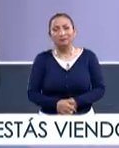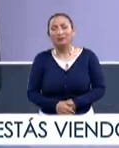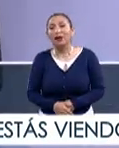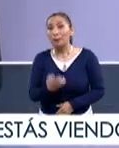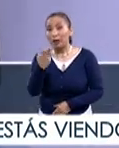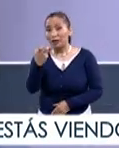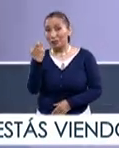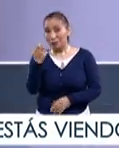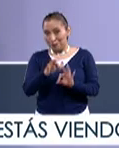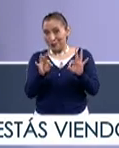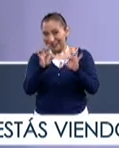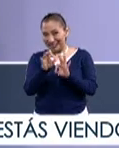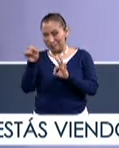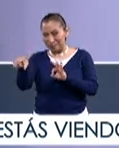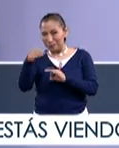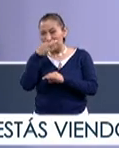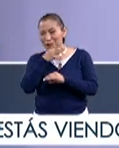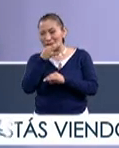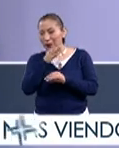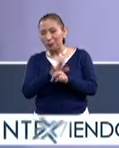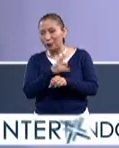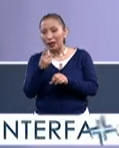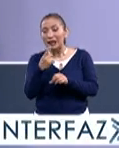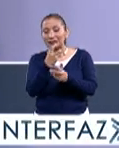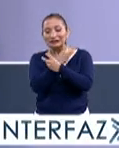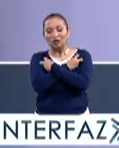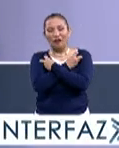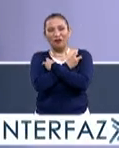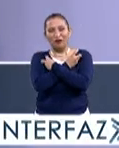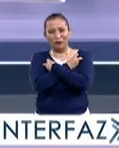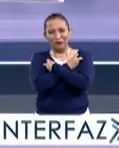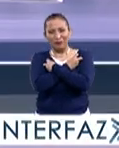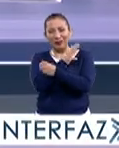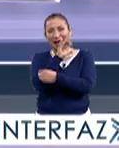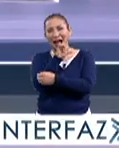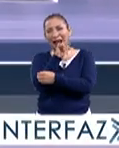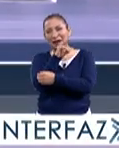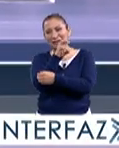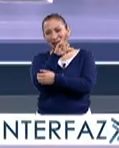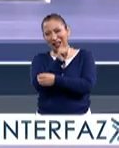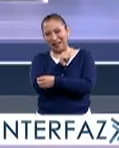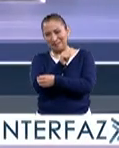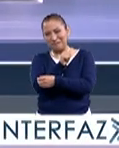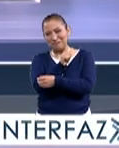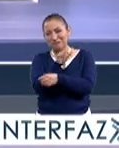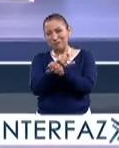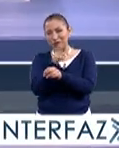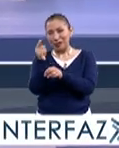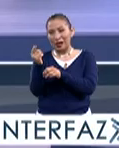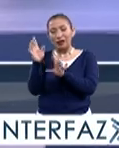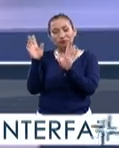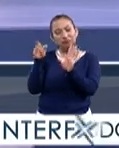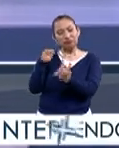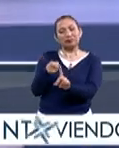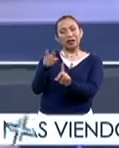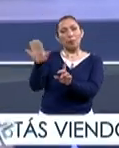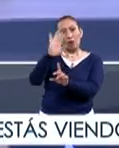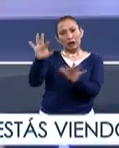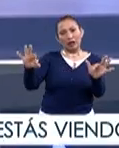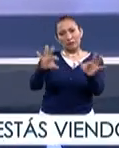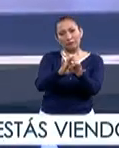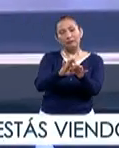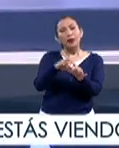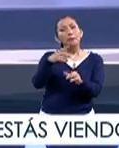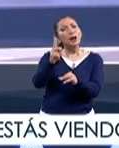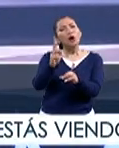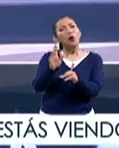más icónico dentro de estas celebraciones es la calavera, ¿no? Obviamente, pues tiene que ver una cuestión directa con la muerte, pero